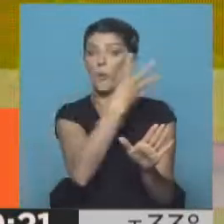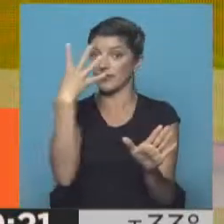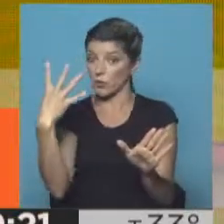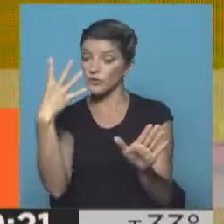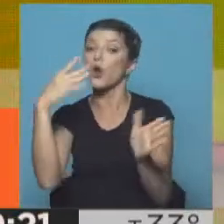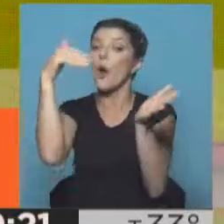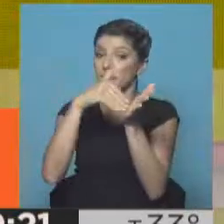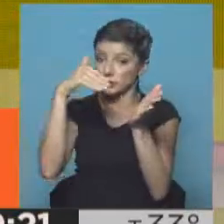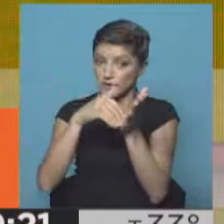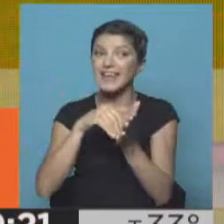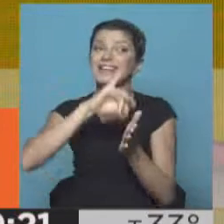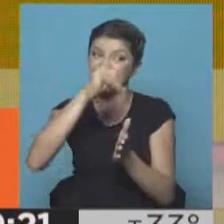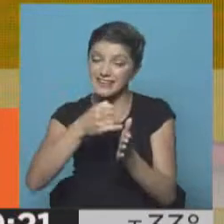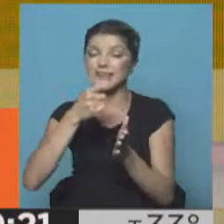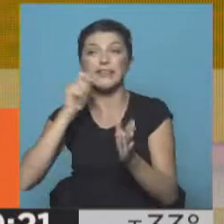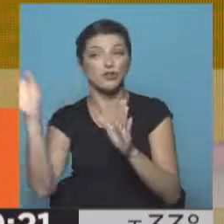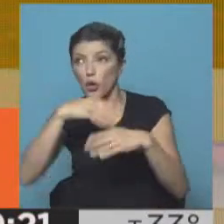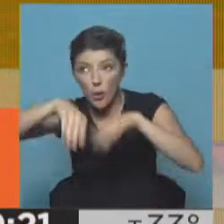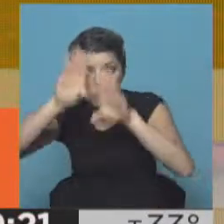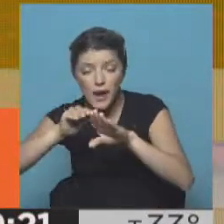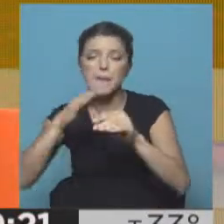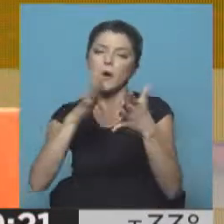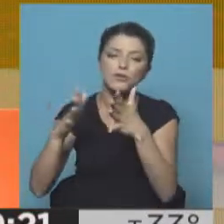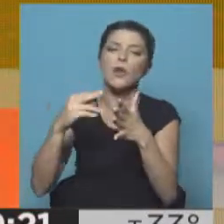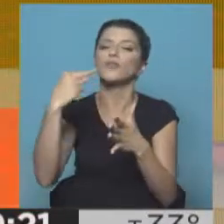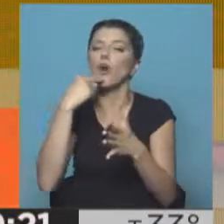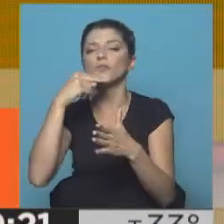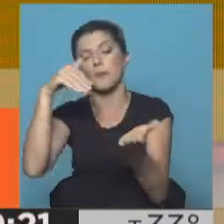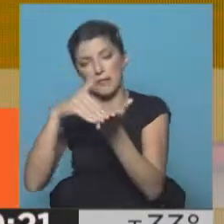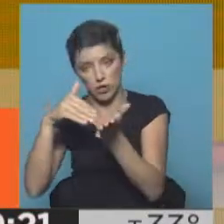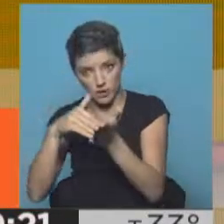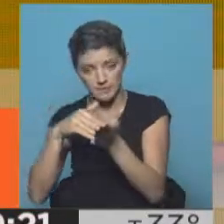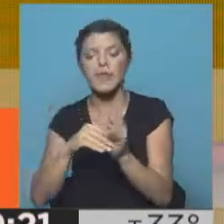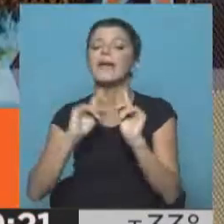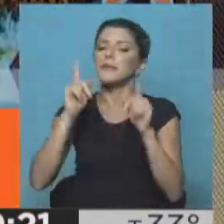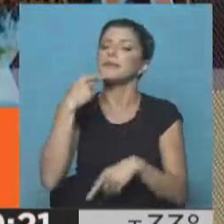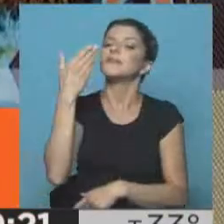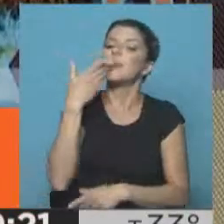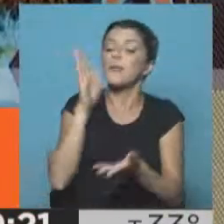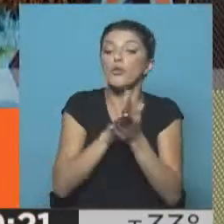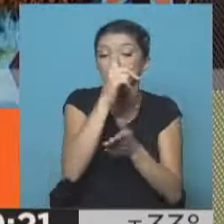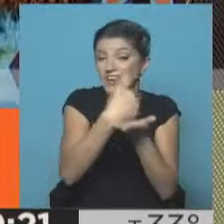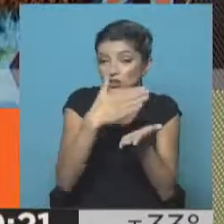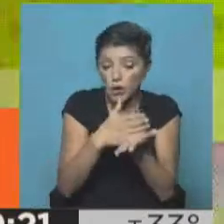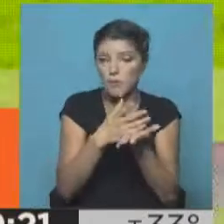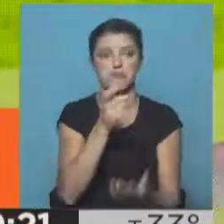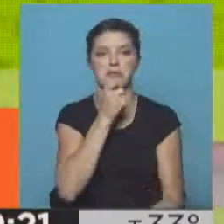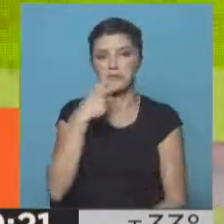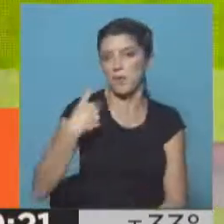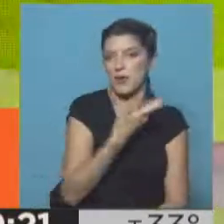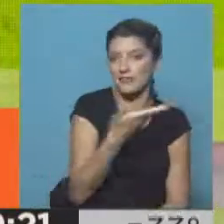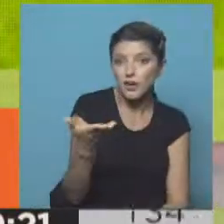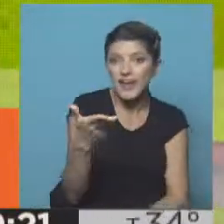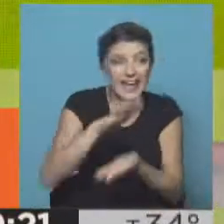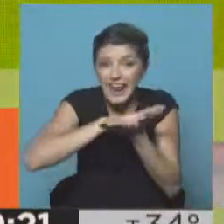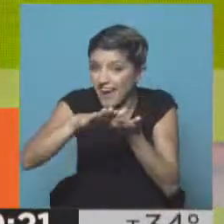14 millones de pobres. Y cuando hablamos del 6% de indigencia, lo mismo. Estamos hablando de la parte de la población que no accede a lo alimentario, que no tiene lo